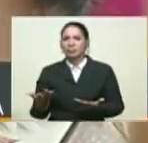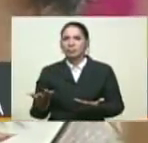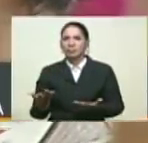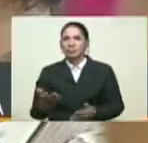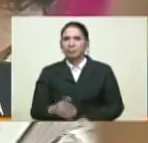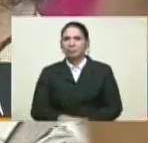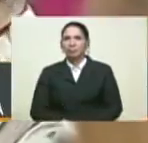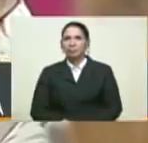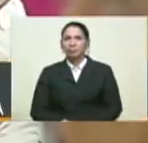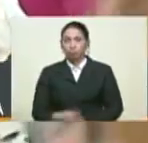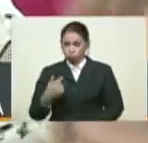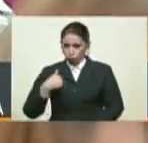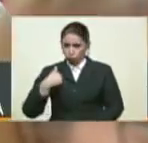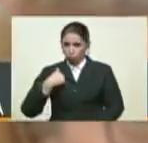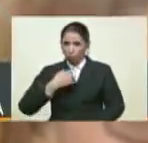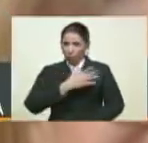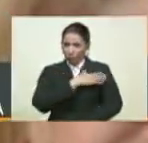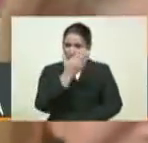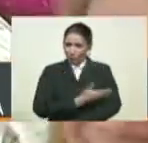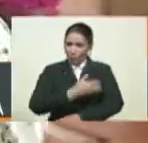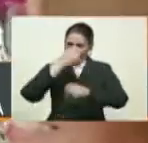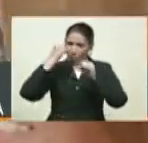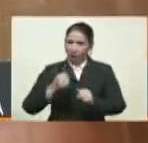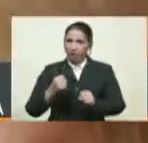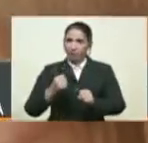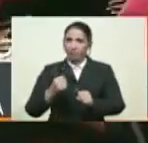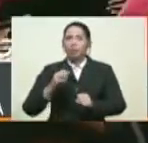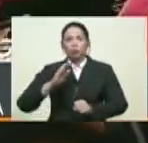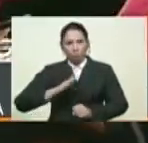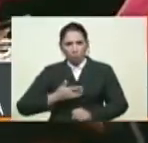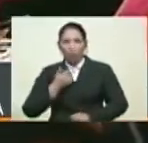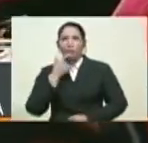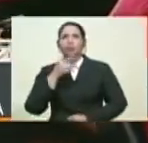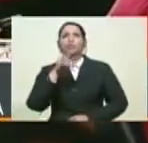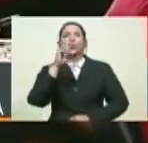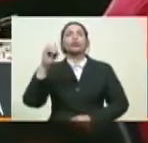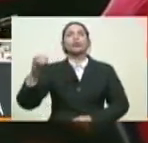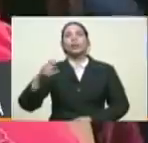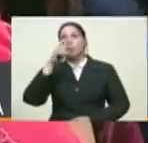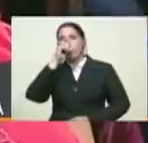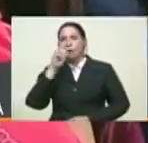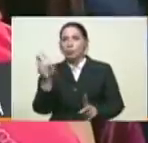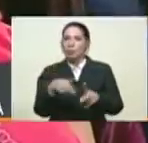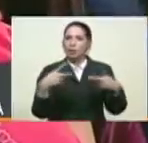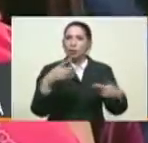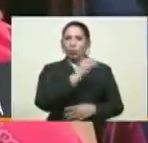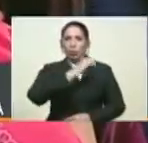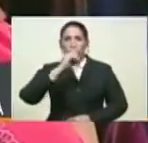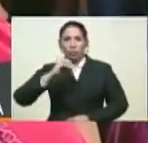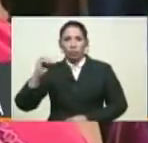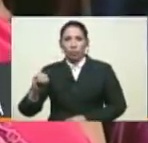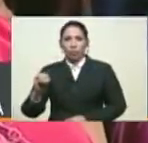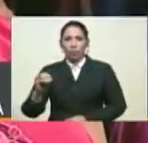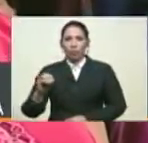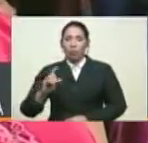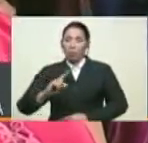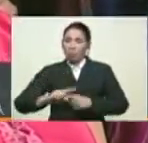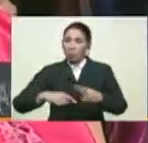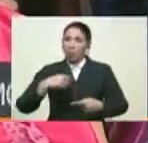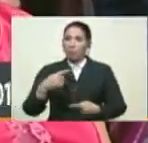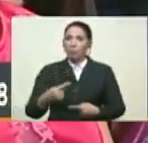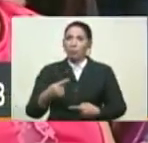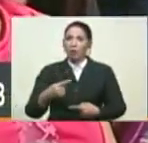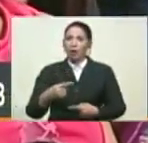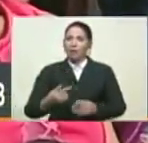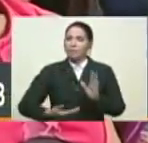Yo estoy duro, yo les puedo decir, a 200 años del Correo del Orinoco, luego de este ciclo